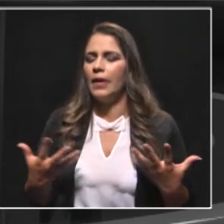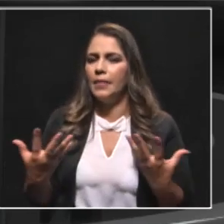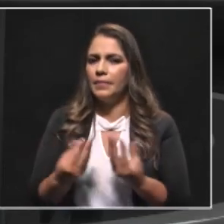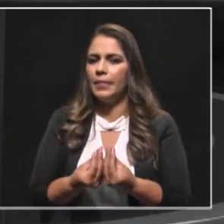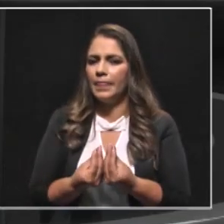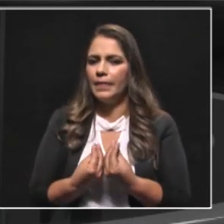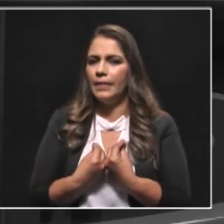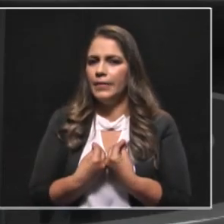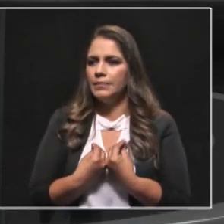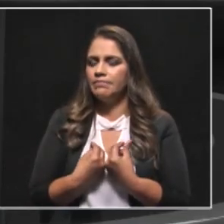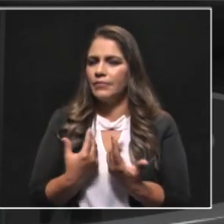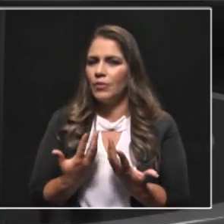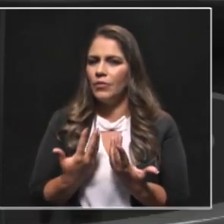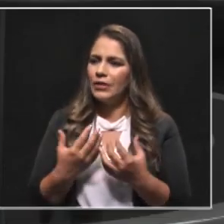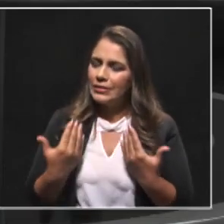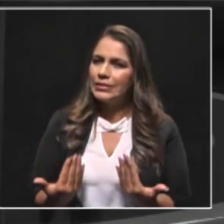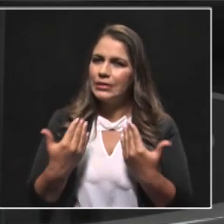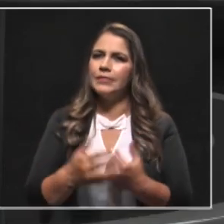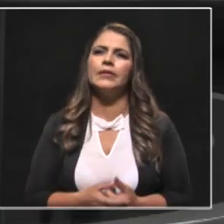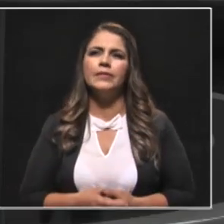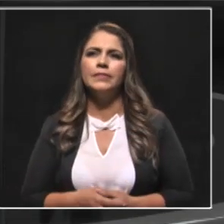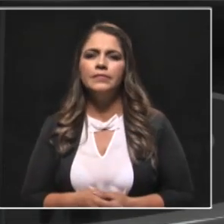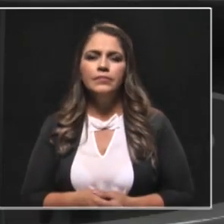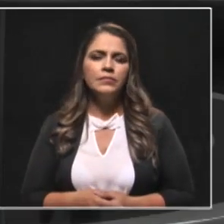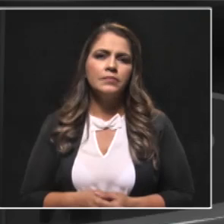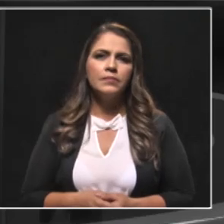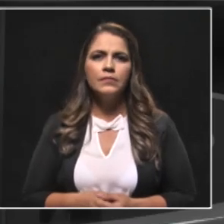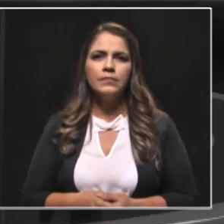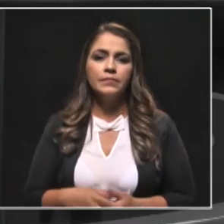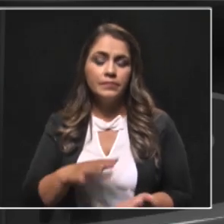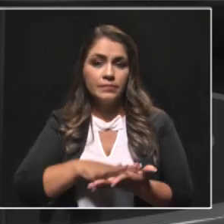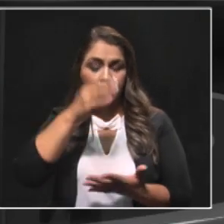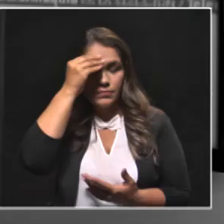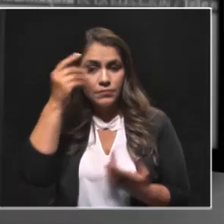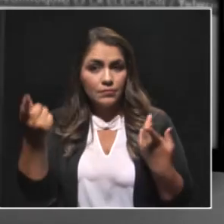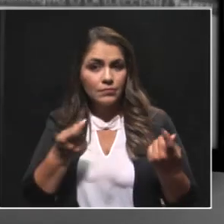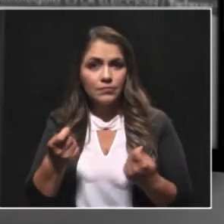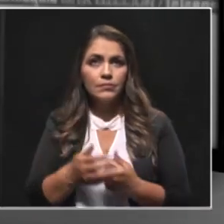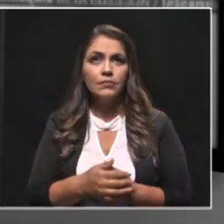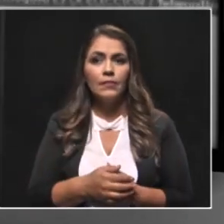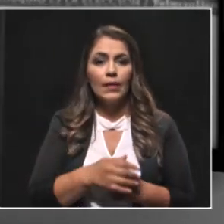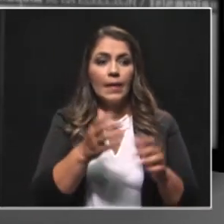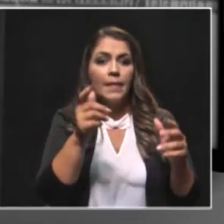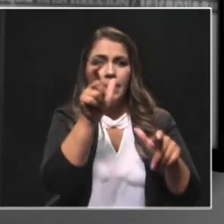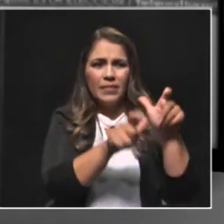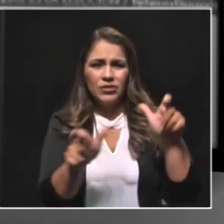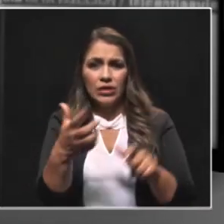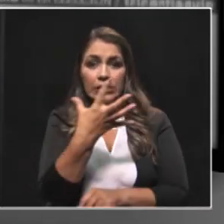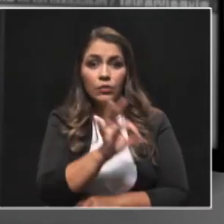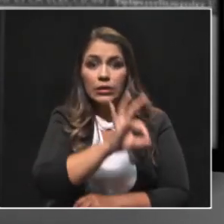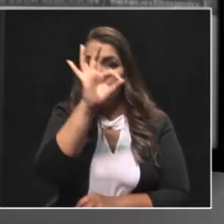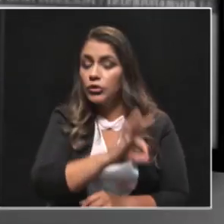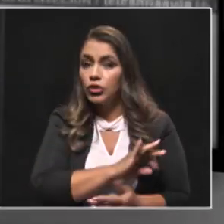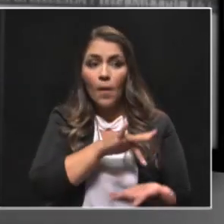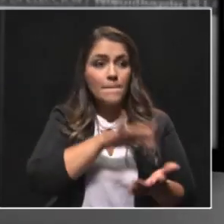forzar, presionar, que eso sea transparente, ¿cierto? Es aprender a manejar la figura, entre comillas, porque está claro, si la mitad de la gente no vota es porque no se siente